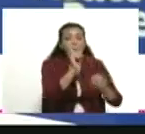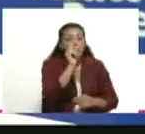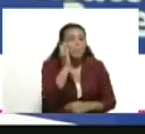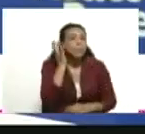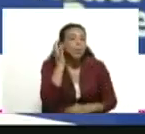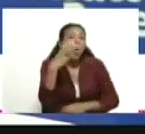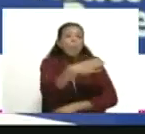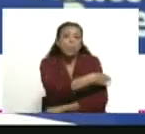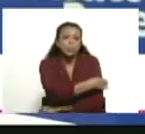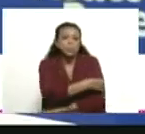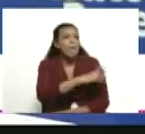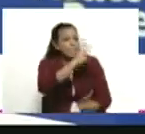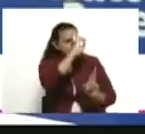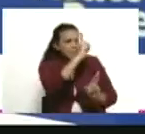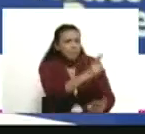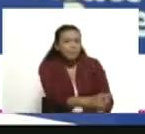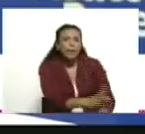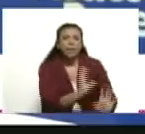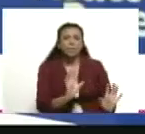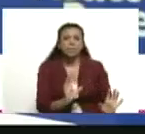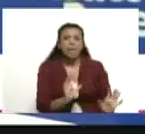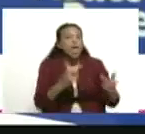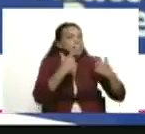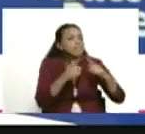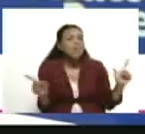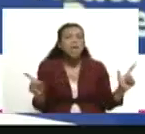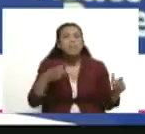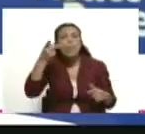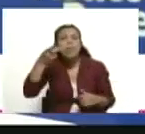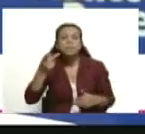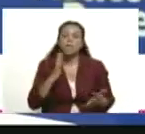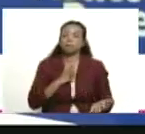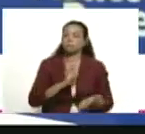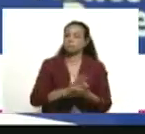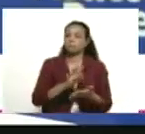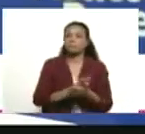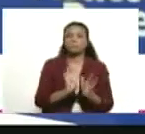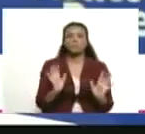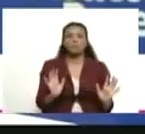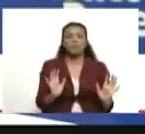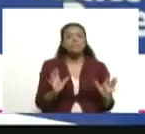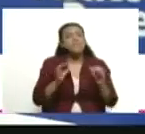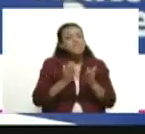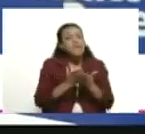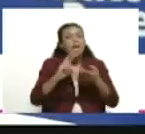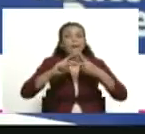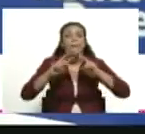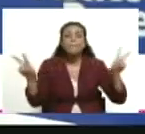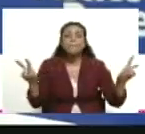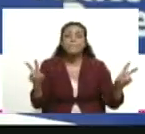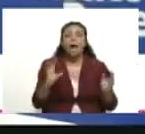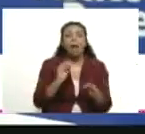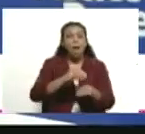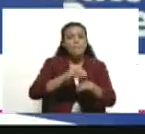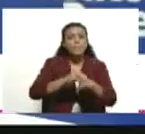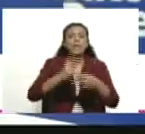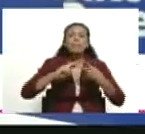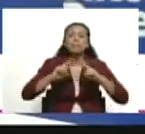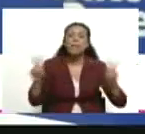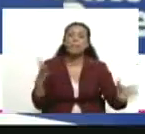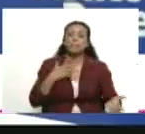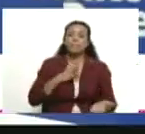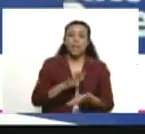de la oposición. Tengamos la diferencia que tengamos y sigamos en paz. Los llamo a la paz, a la